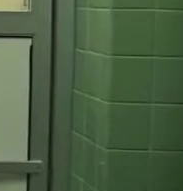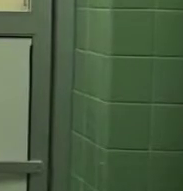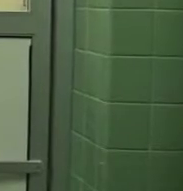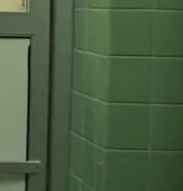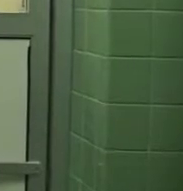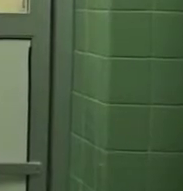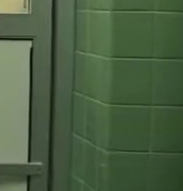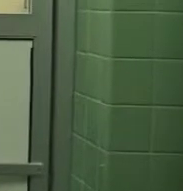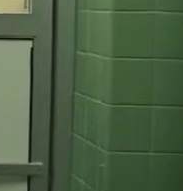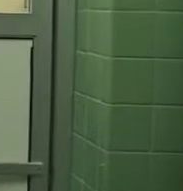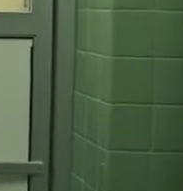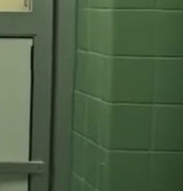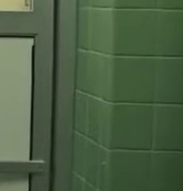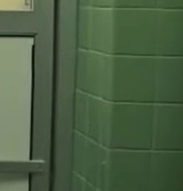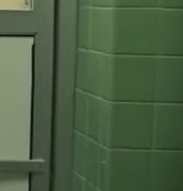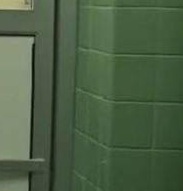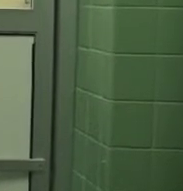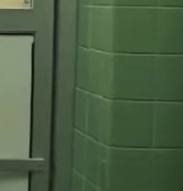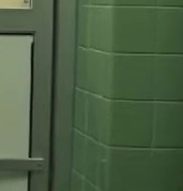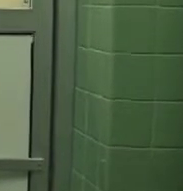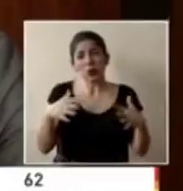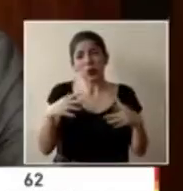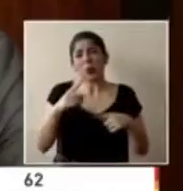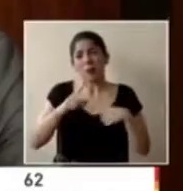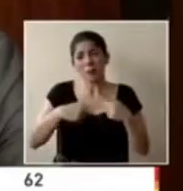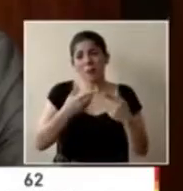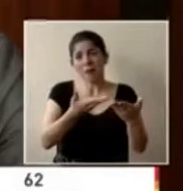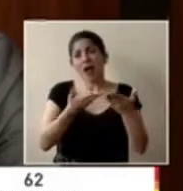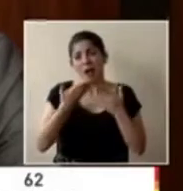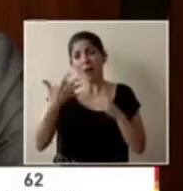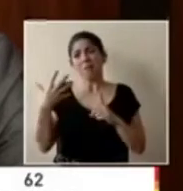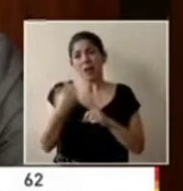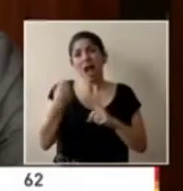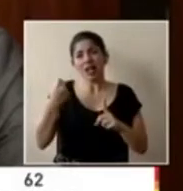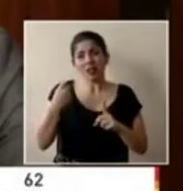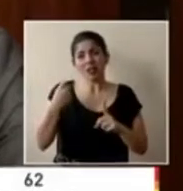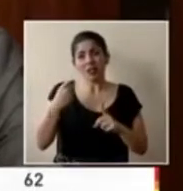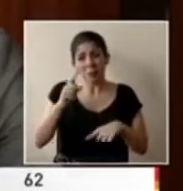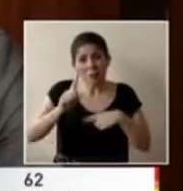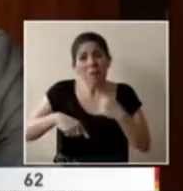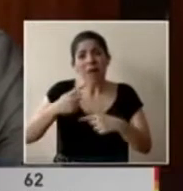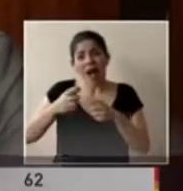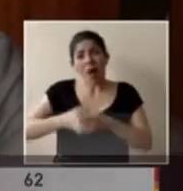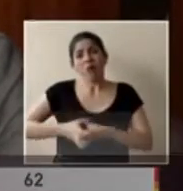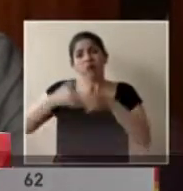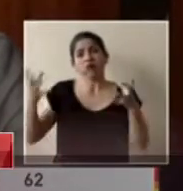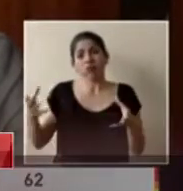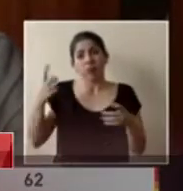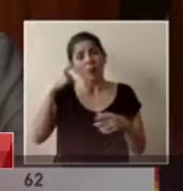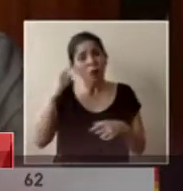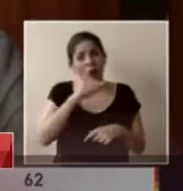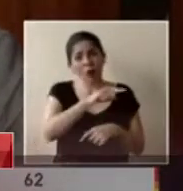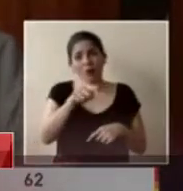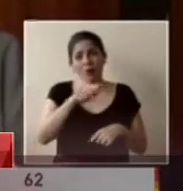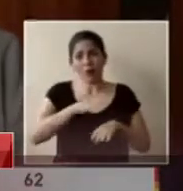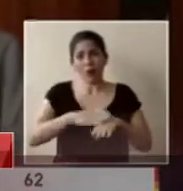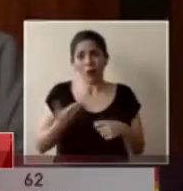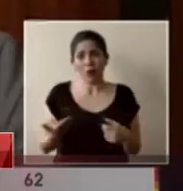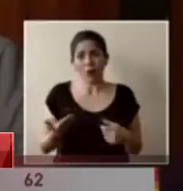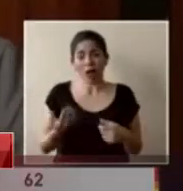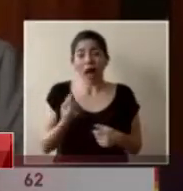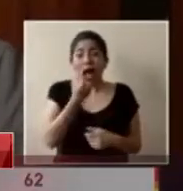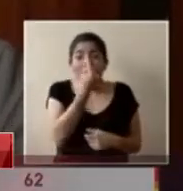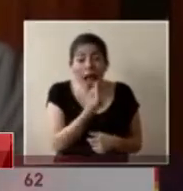estamos viendo hoy en las calles, esto va a tener un impacto. Vamos a ver un aumento de casos. Y el problema es que